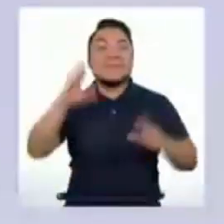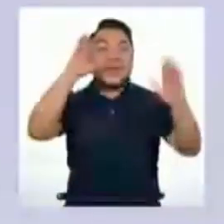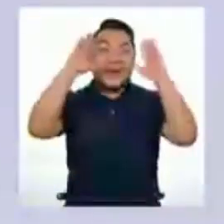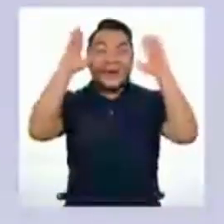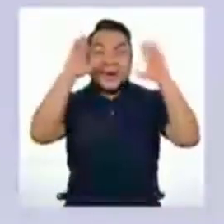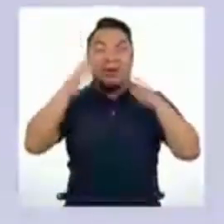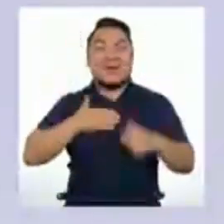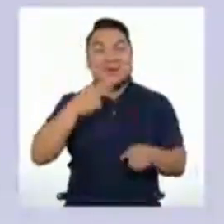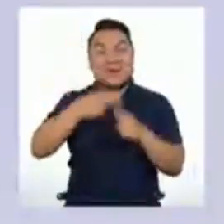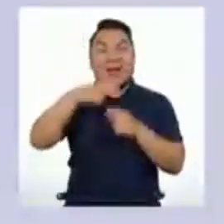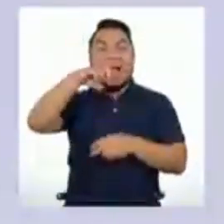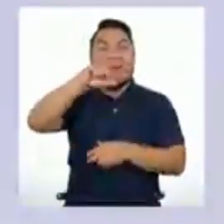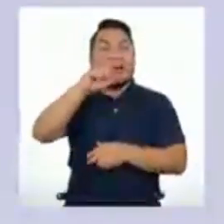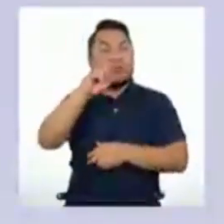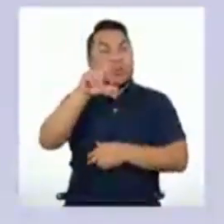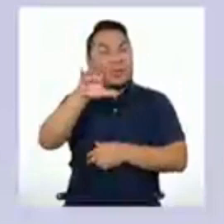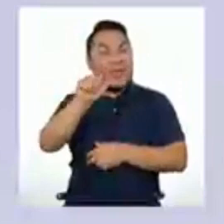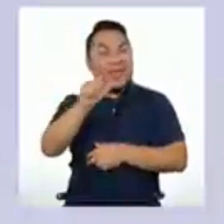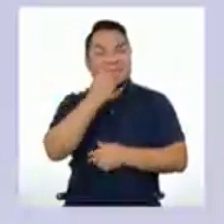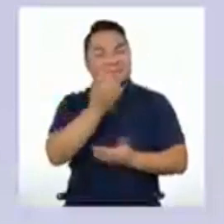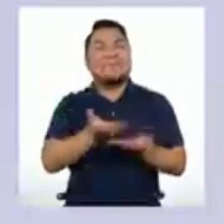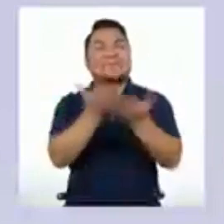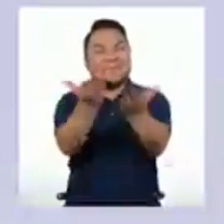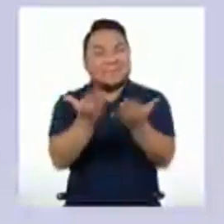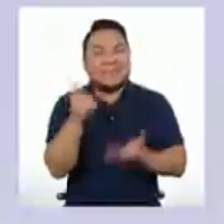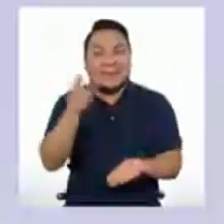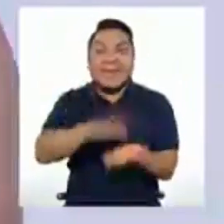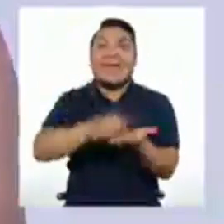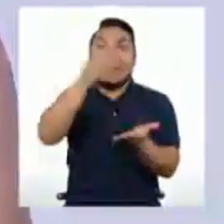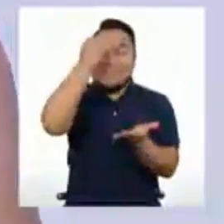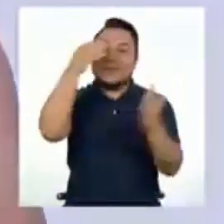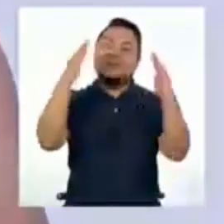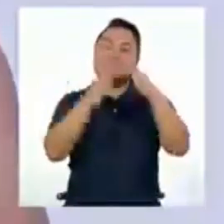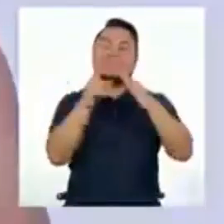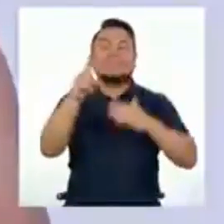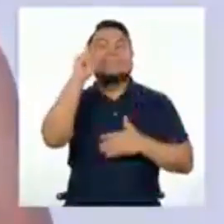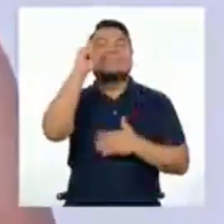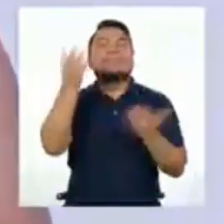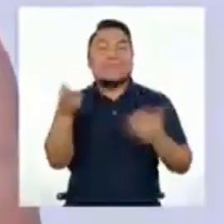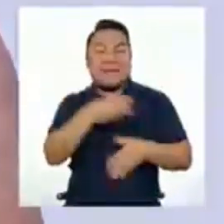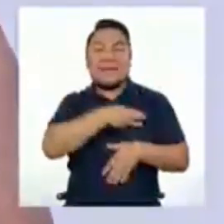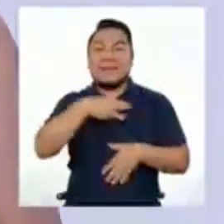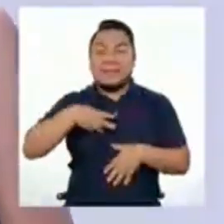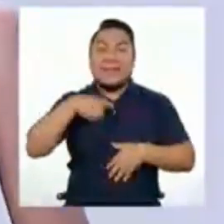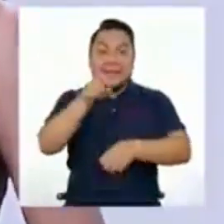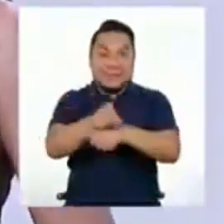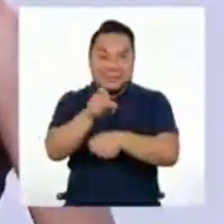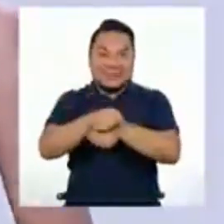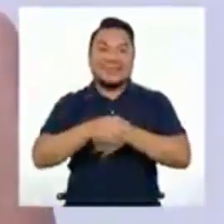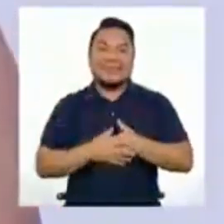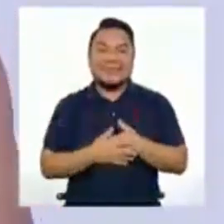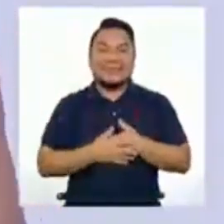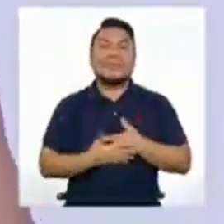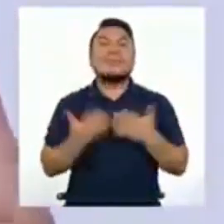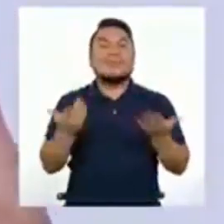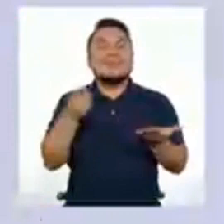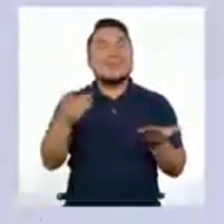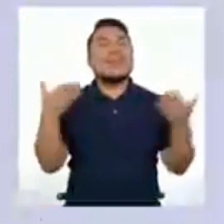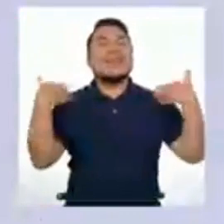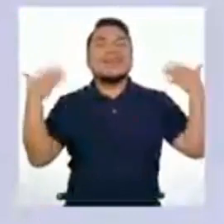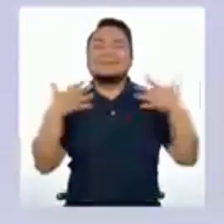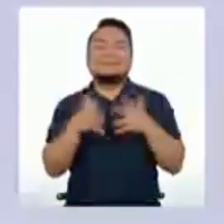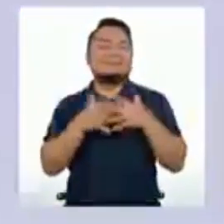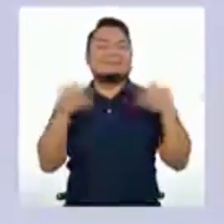Hola, hola, soy Paola Moreno. Bienvenidas y bienvenidos a Aprendo en Casa, una iniciativa del Ministerio de Educación. Es una